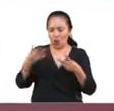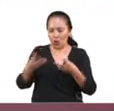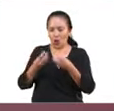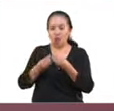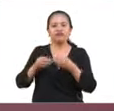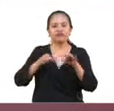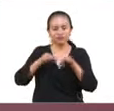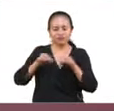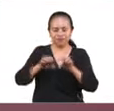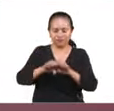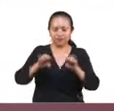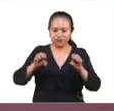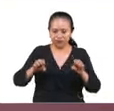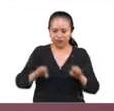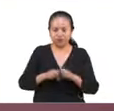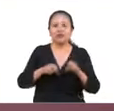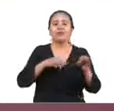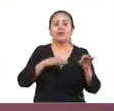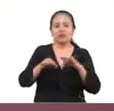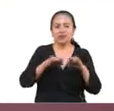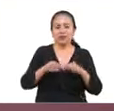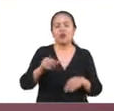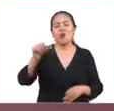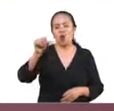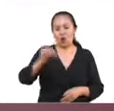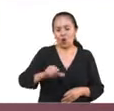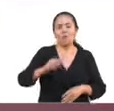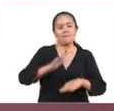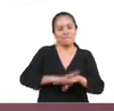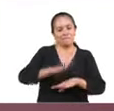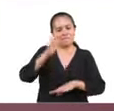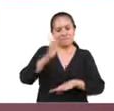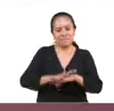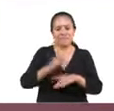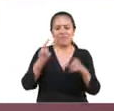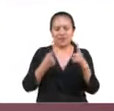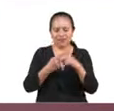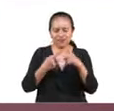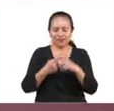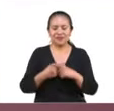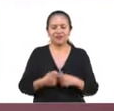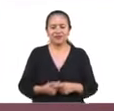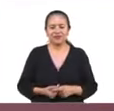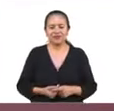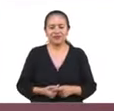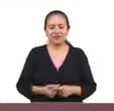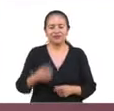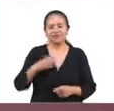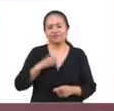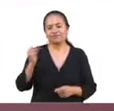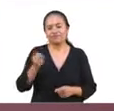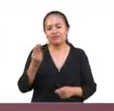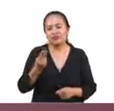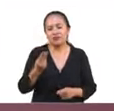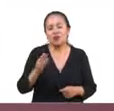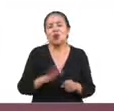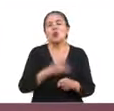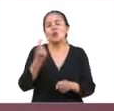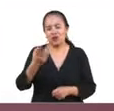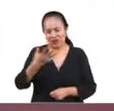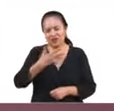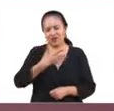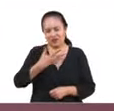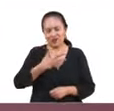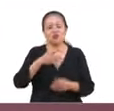un equipo de bienestar que hoy tenemos más tareas, afortunadamente, porque tenemos ese apoyo